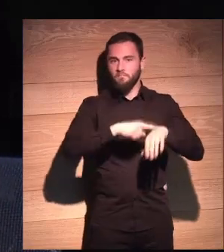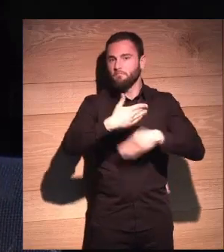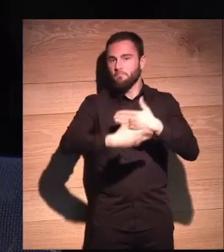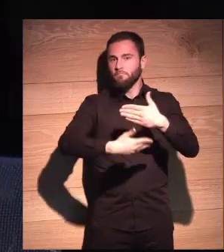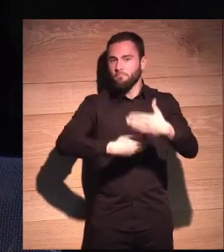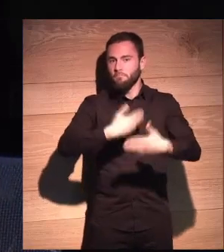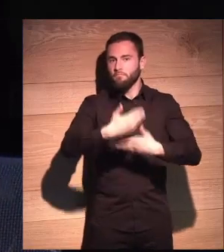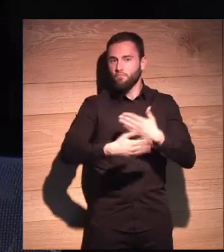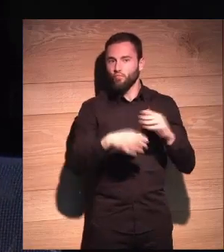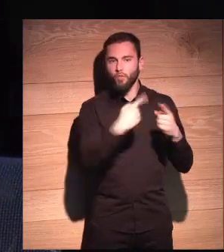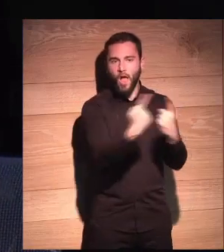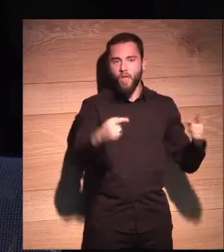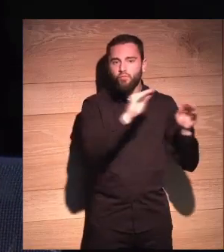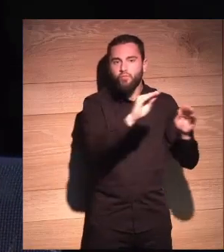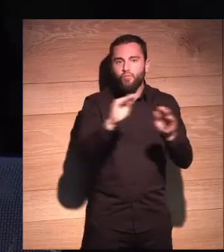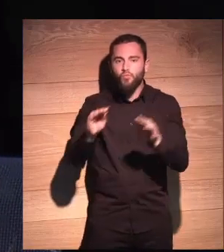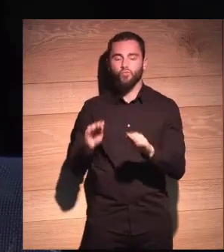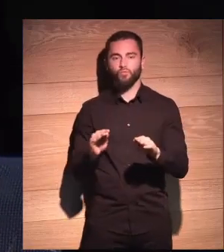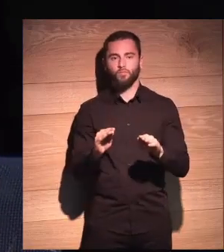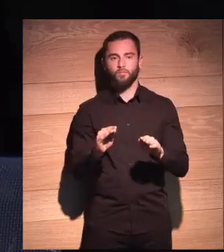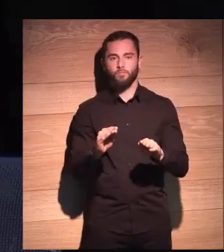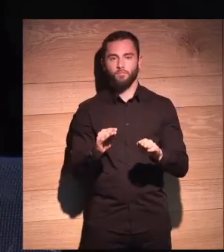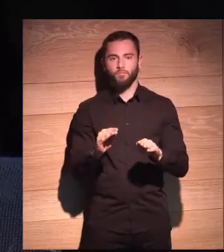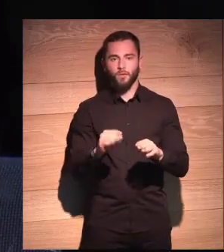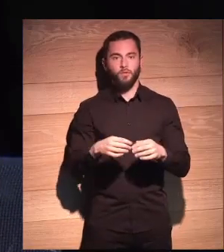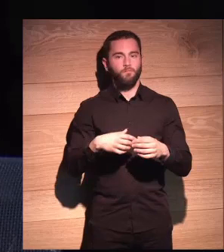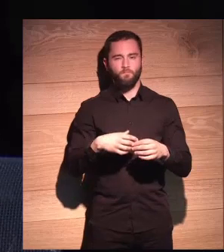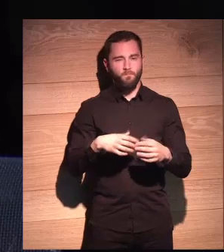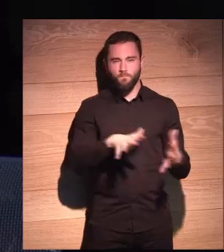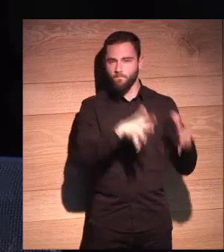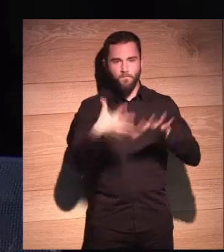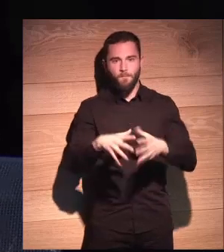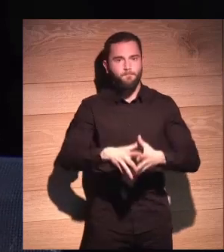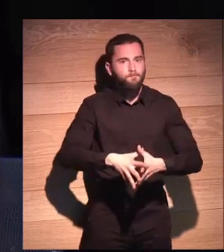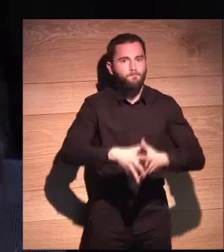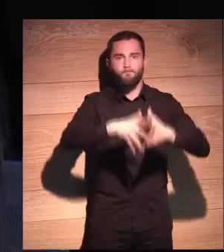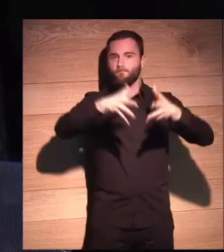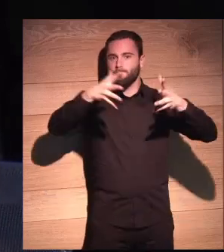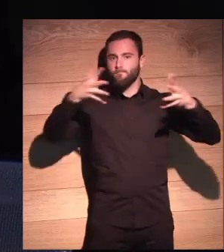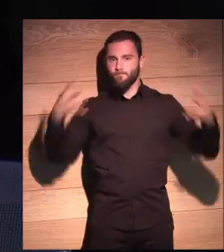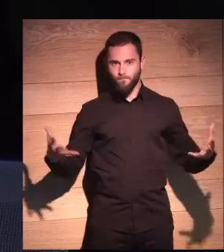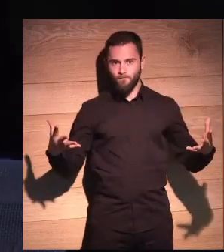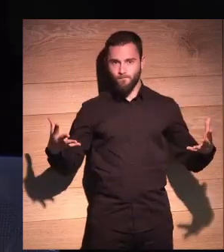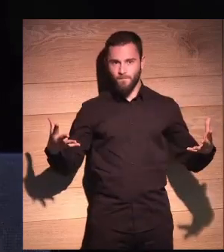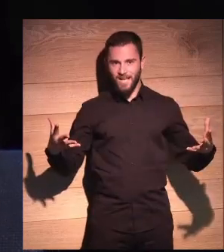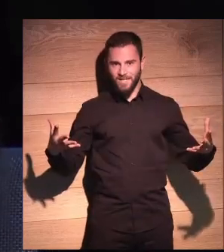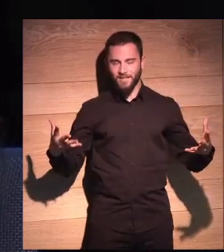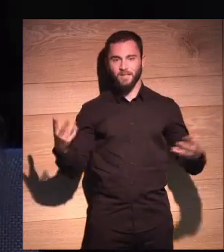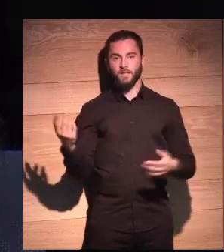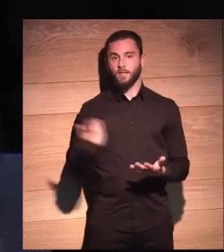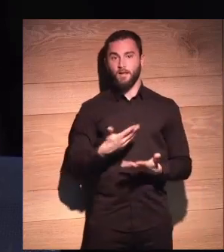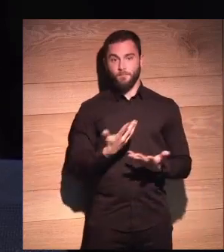ritmo, va a ser mucho más exponencial, va a ser mucho más transversal,